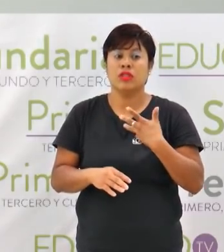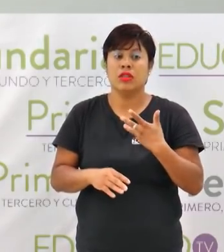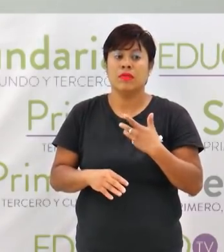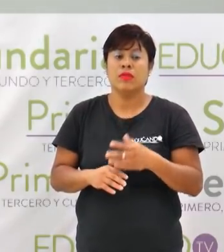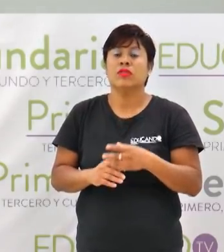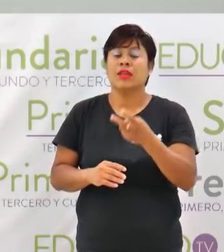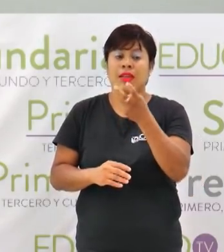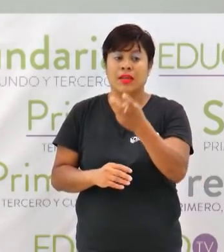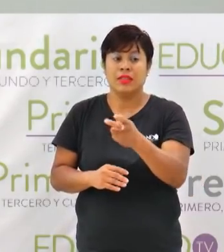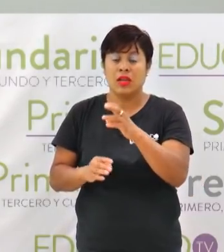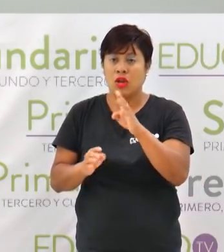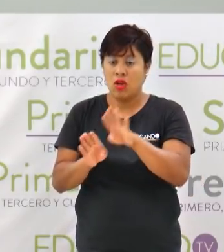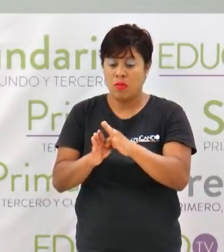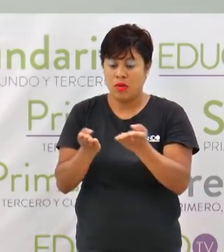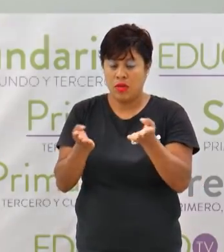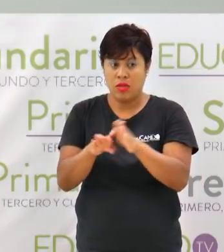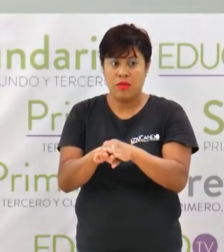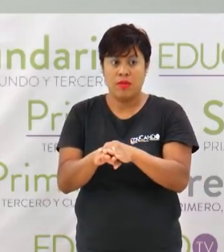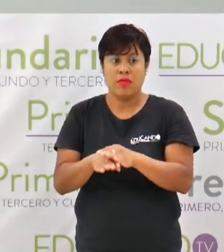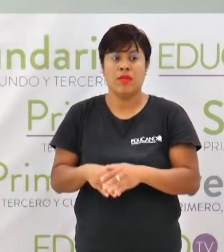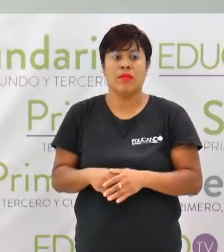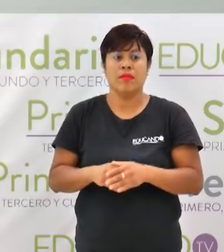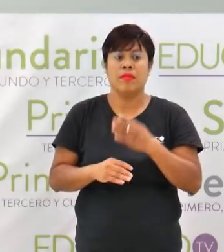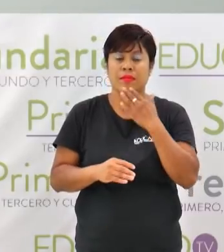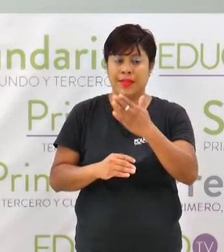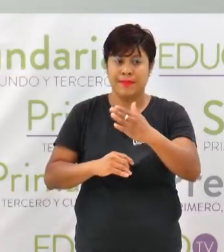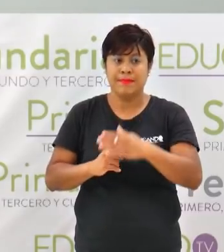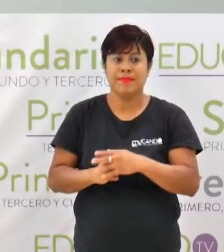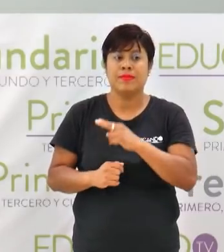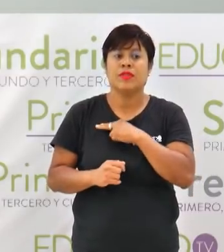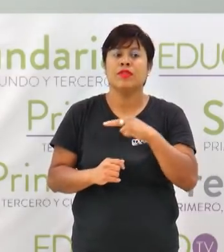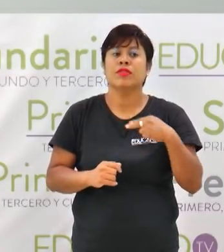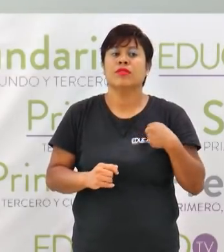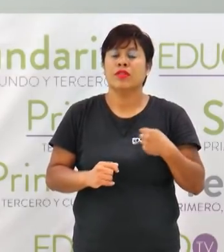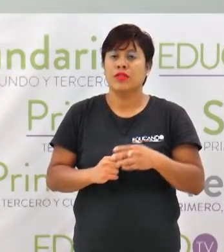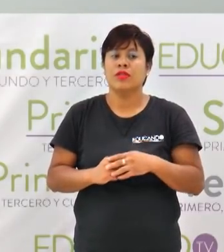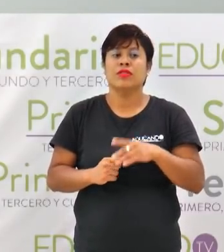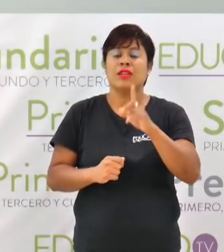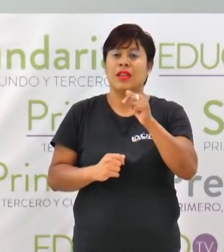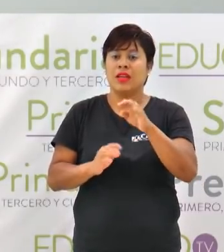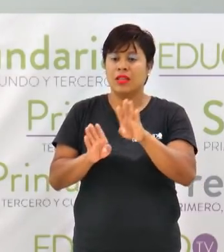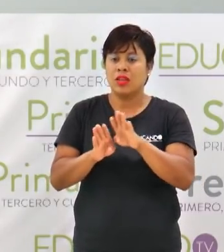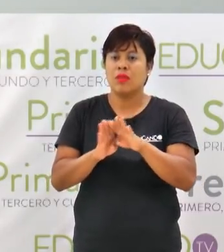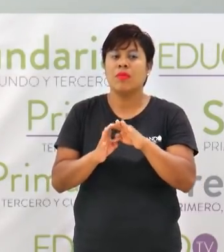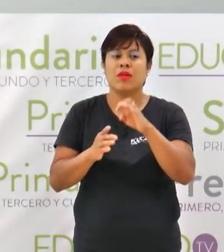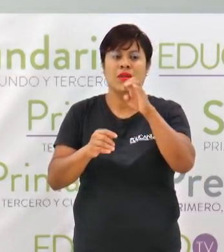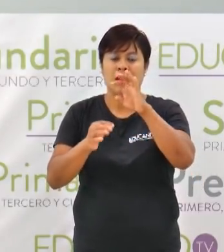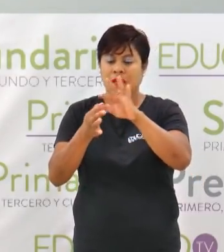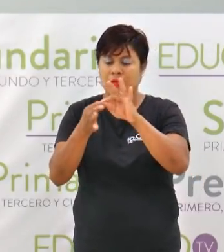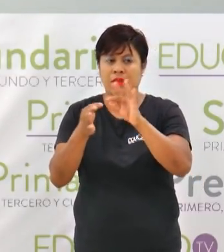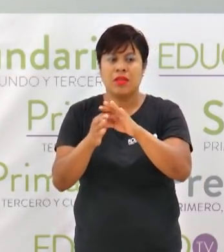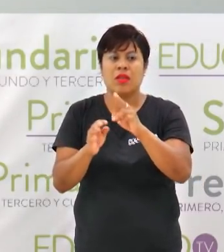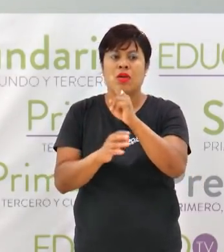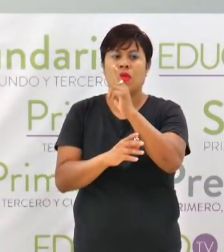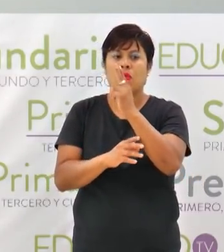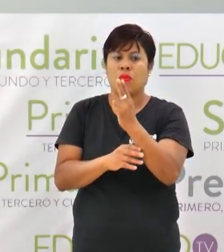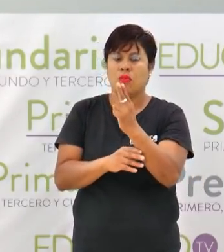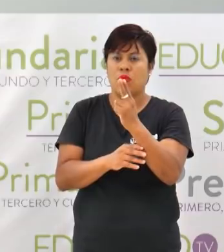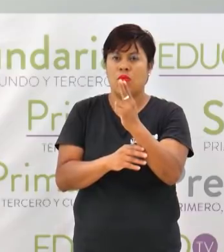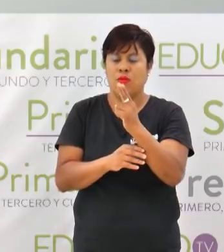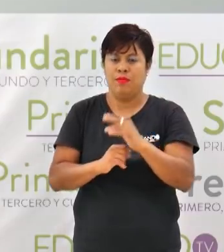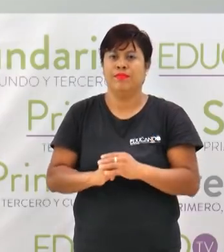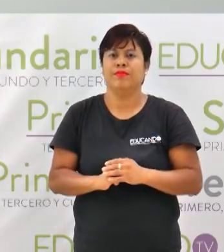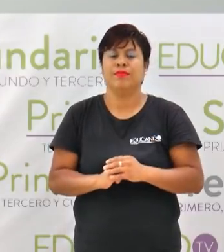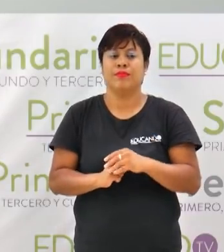a raíz de este doblez, ¿bien? Nosotros la especificación de una